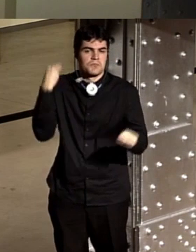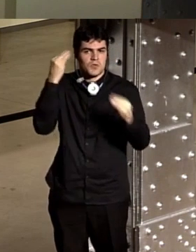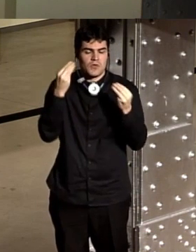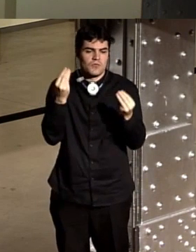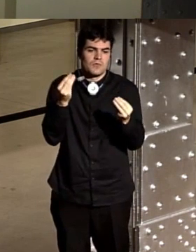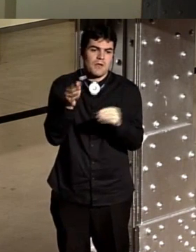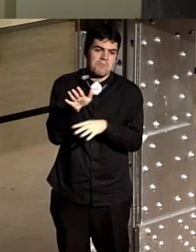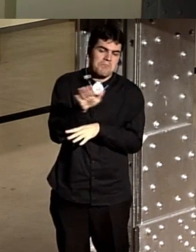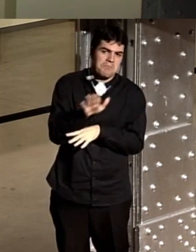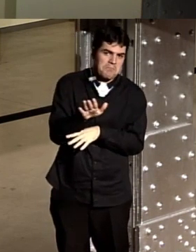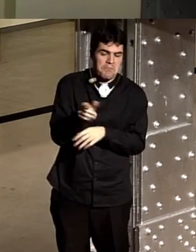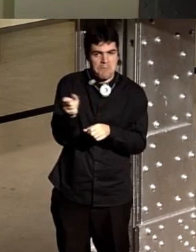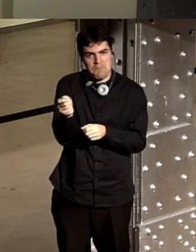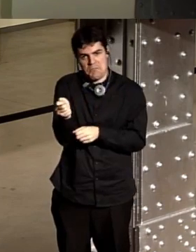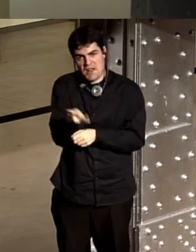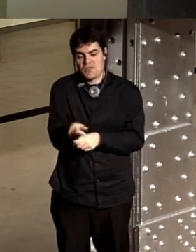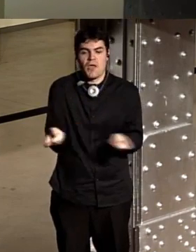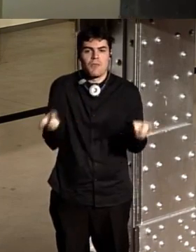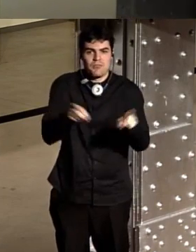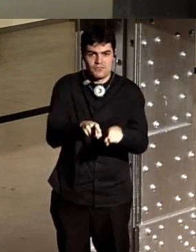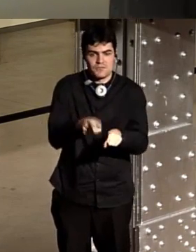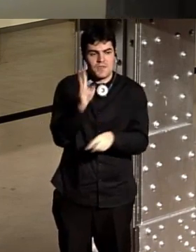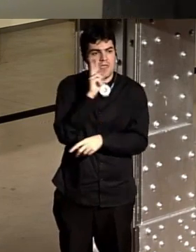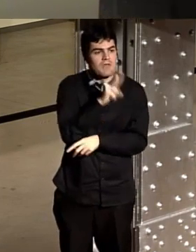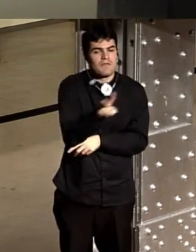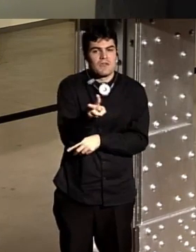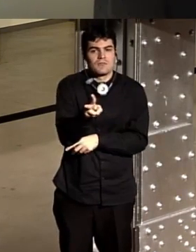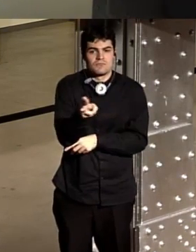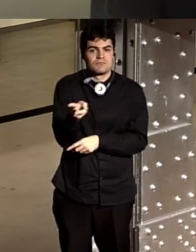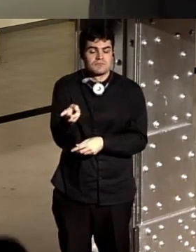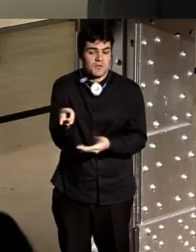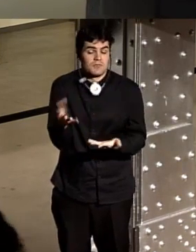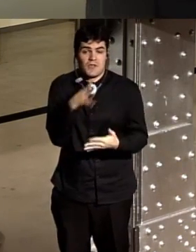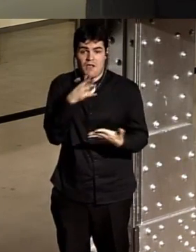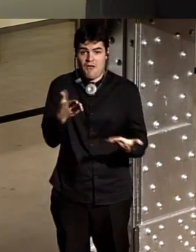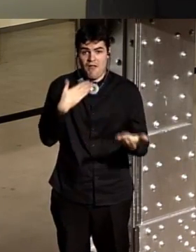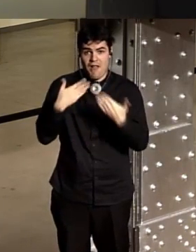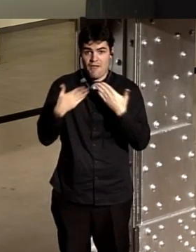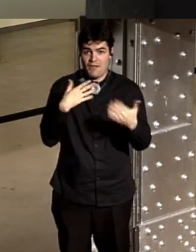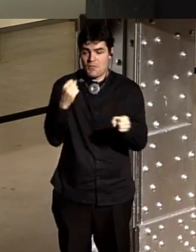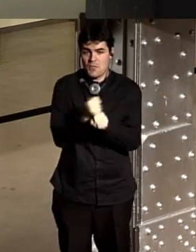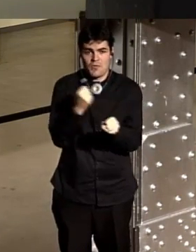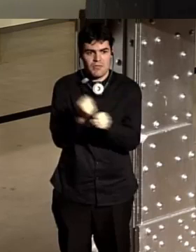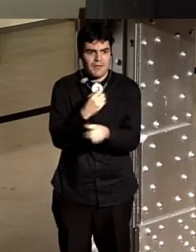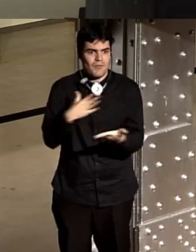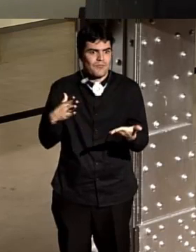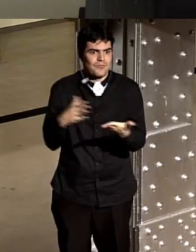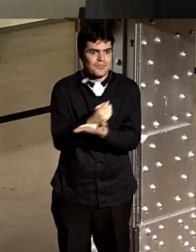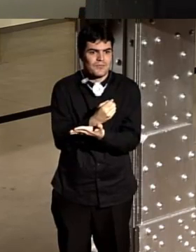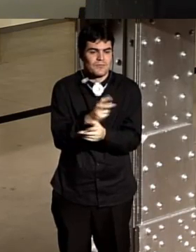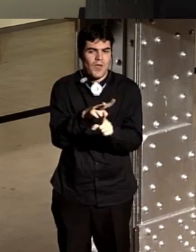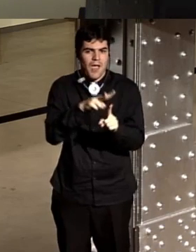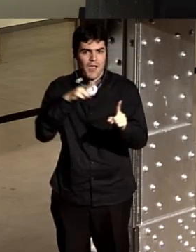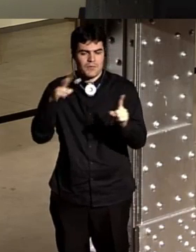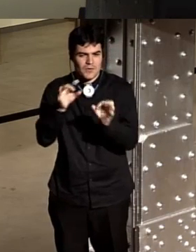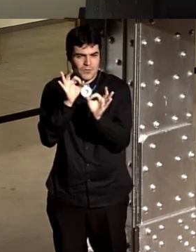¿no? Y ver un poco cómo hace Salgado, ¿no? Sí. Que ves todo su trabajo en un aspecto concreto. Creo que tus